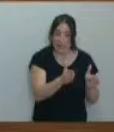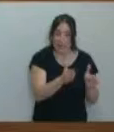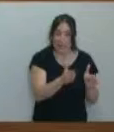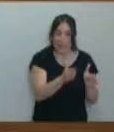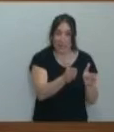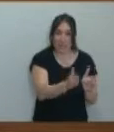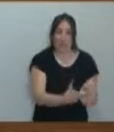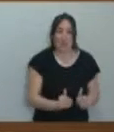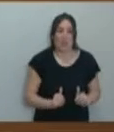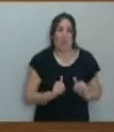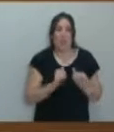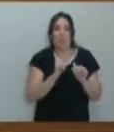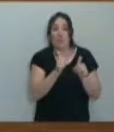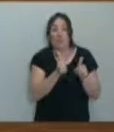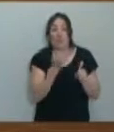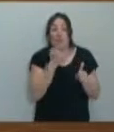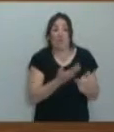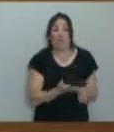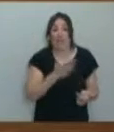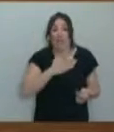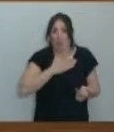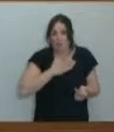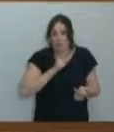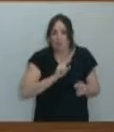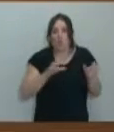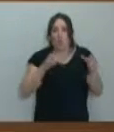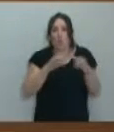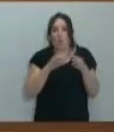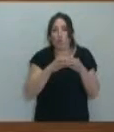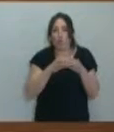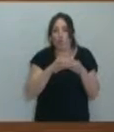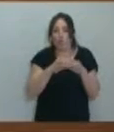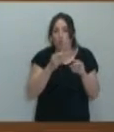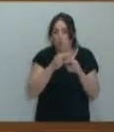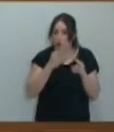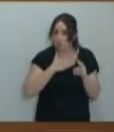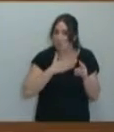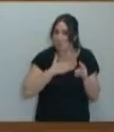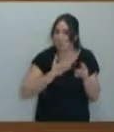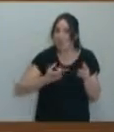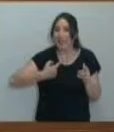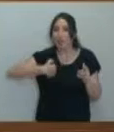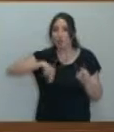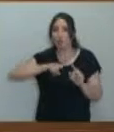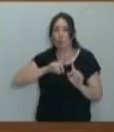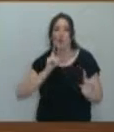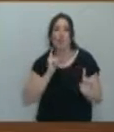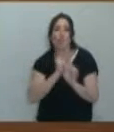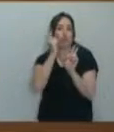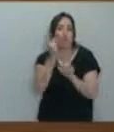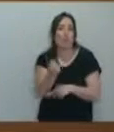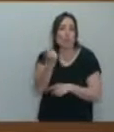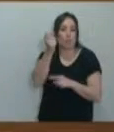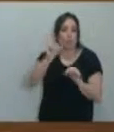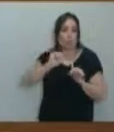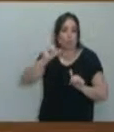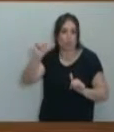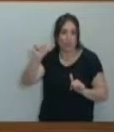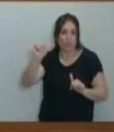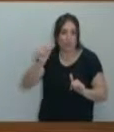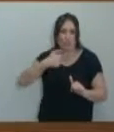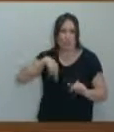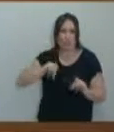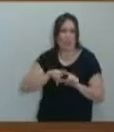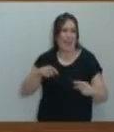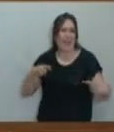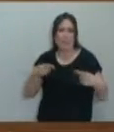empezó atribuyéndome a mí y a mi grupo parlamentario que éramos contrarios al puerto del Musel, que éramos enemigos